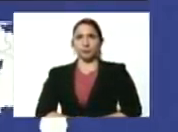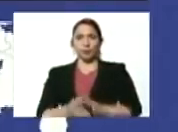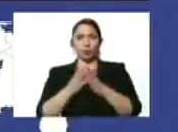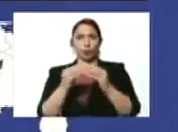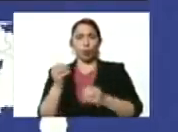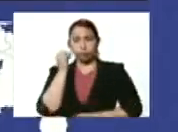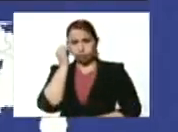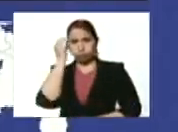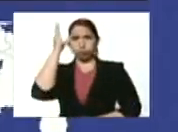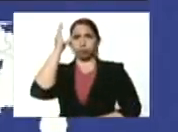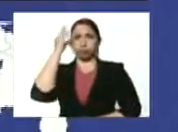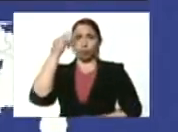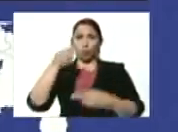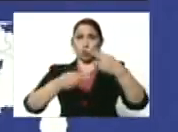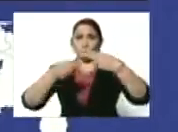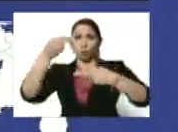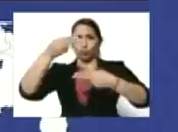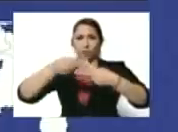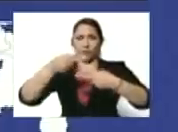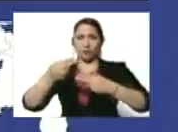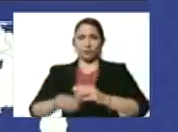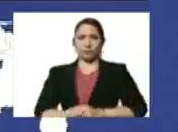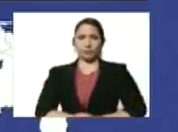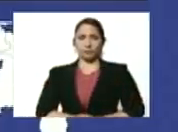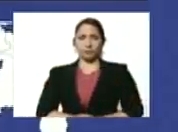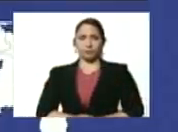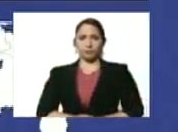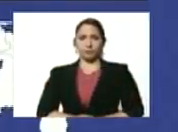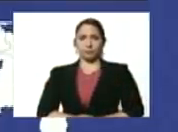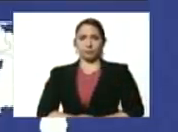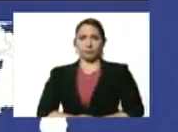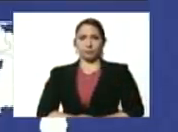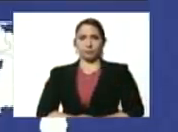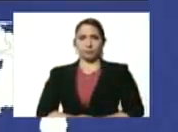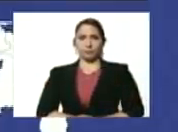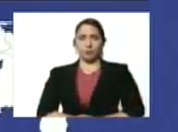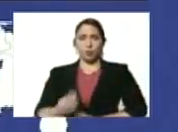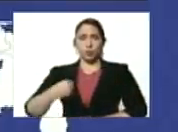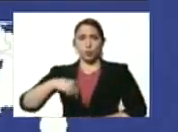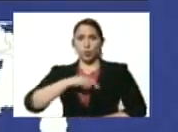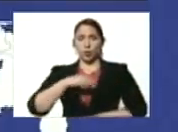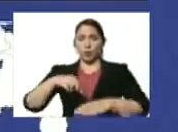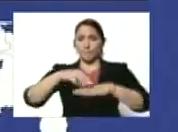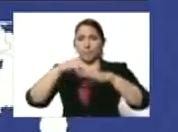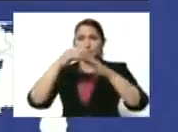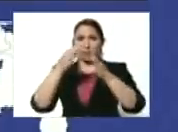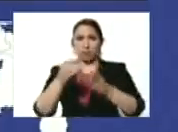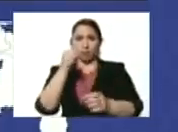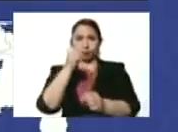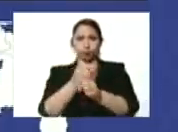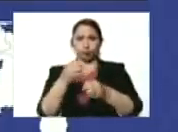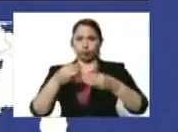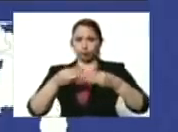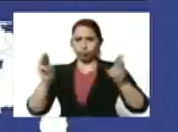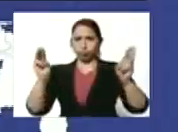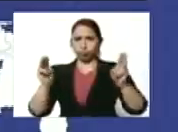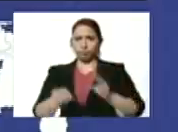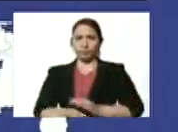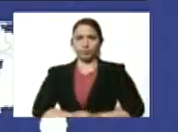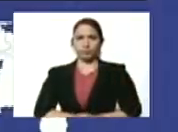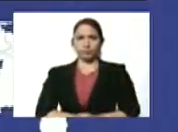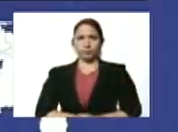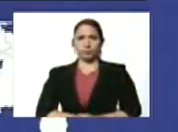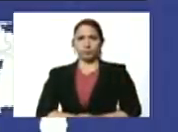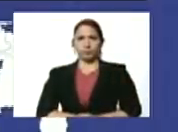capacidad constructiva de nuestro Ministerio de Obras Públicas,